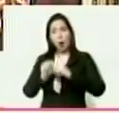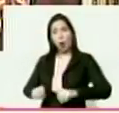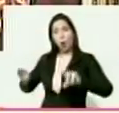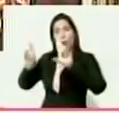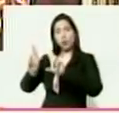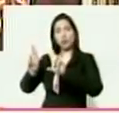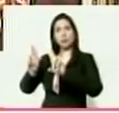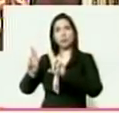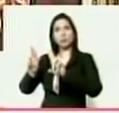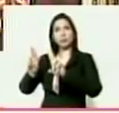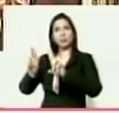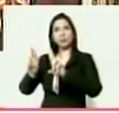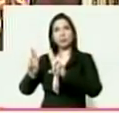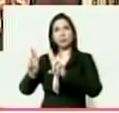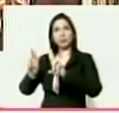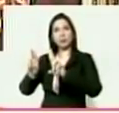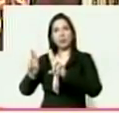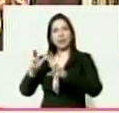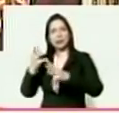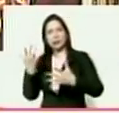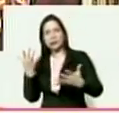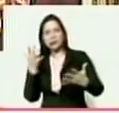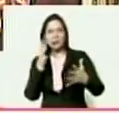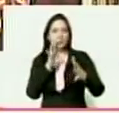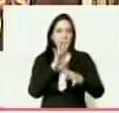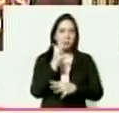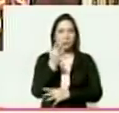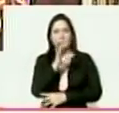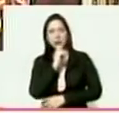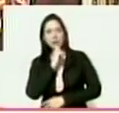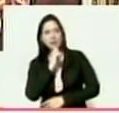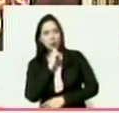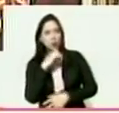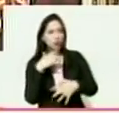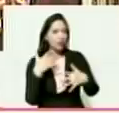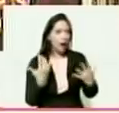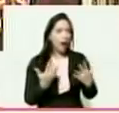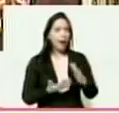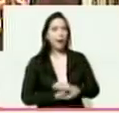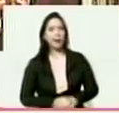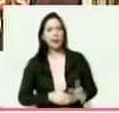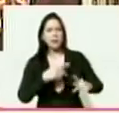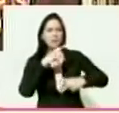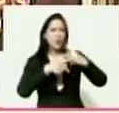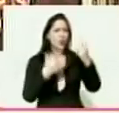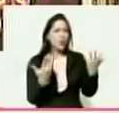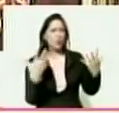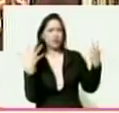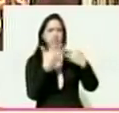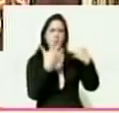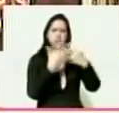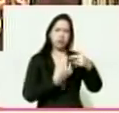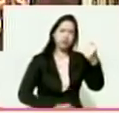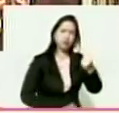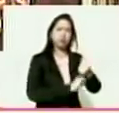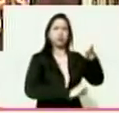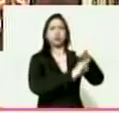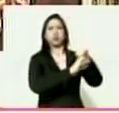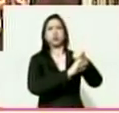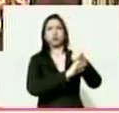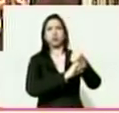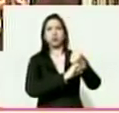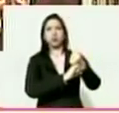fue, en medio de contradicciones, dificultades, producto de las guerras impulsadas por